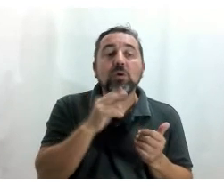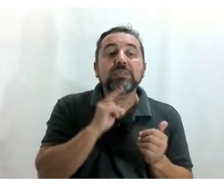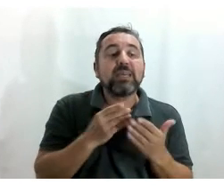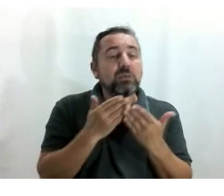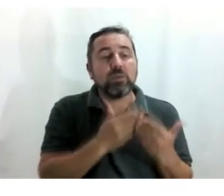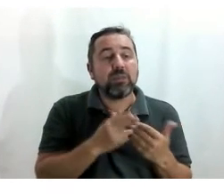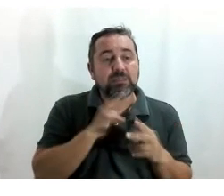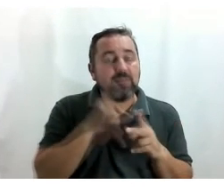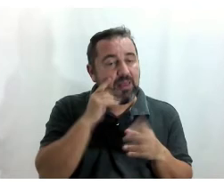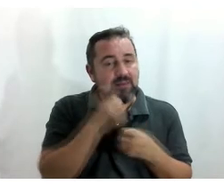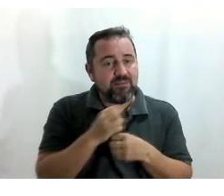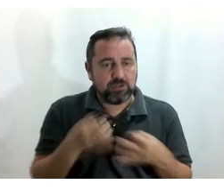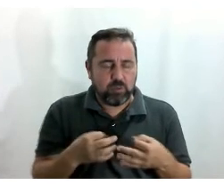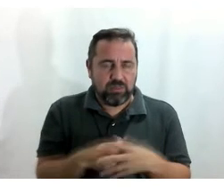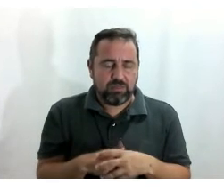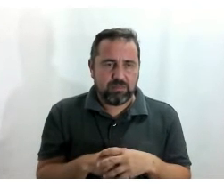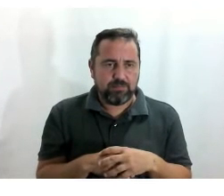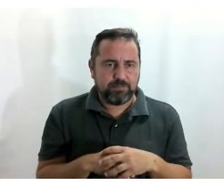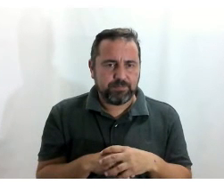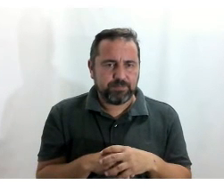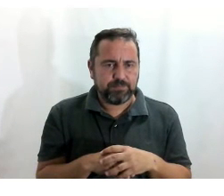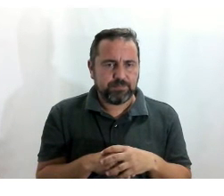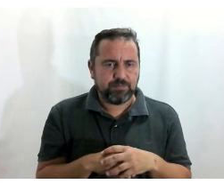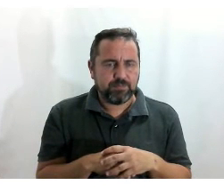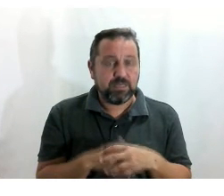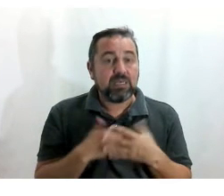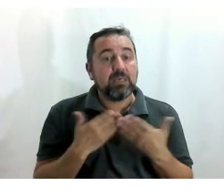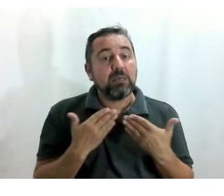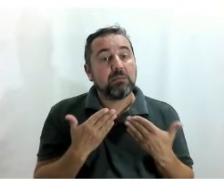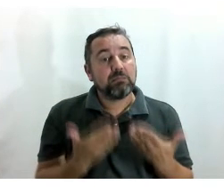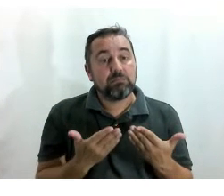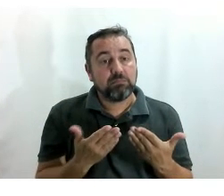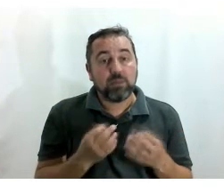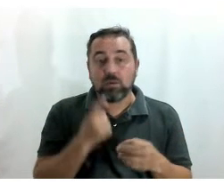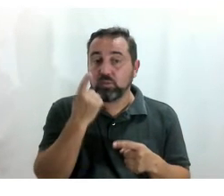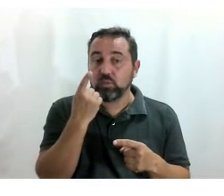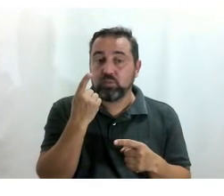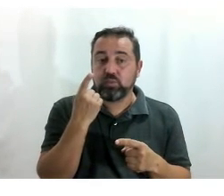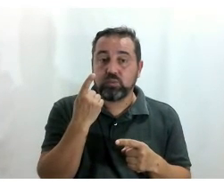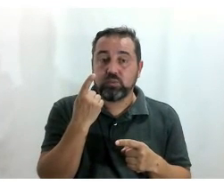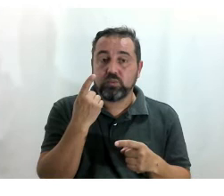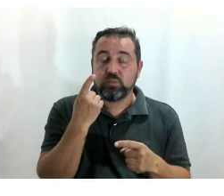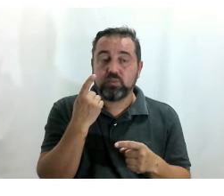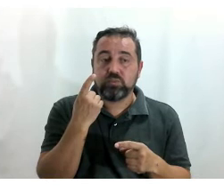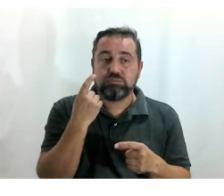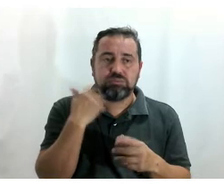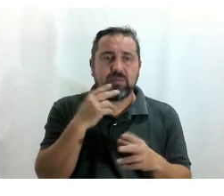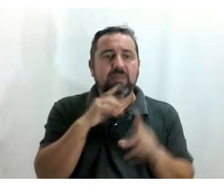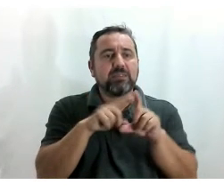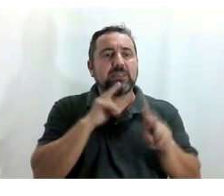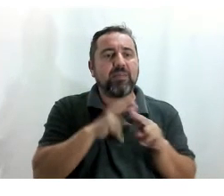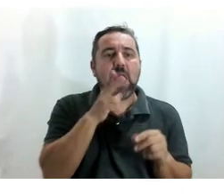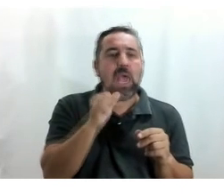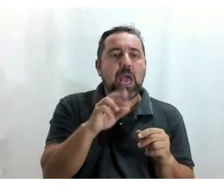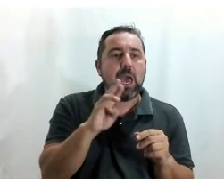es bioseguridad, ¿vale? Y tanto es así que una de las más prestigiosas institutos Harvard, que es